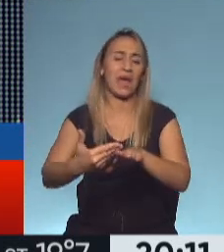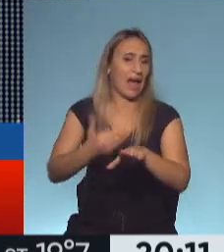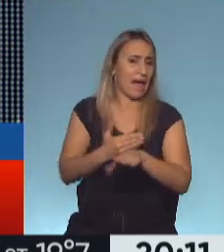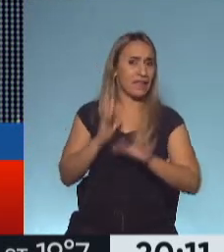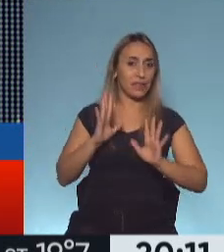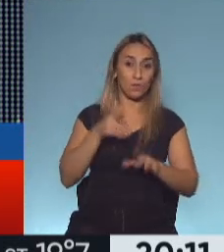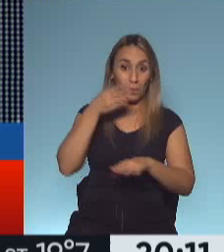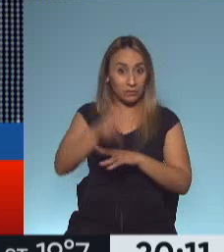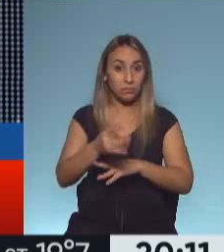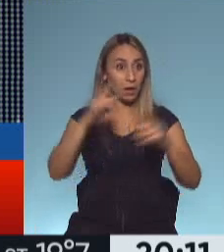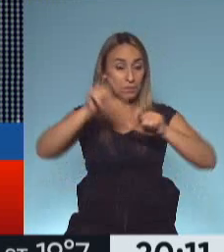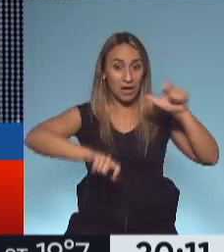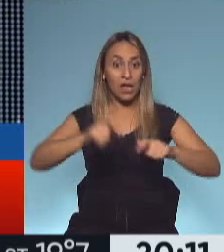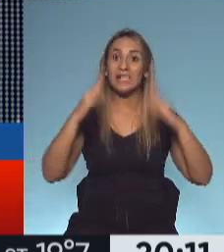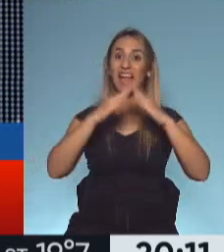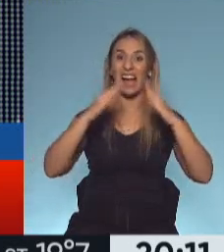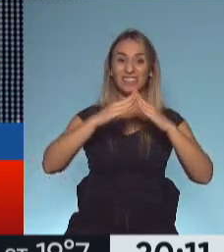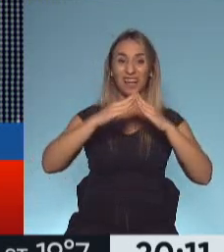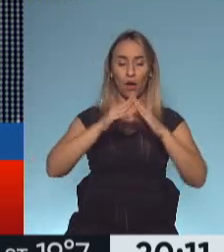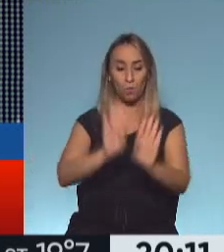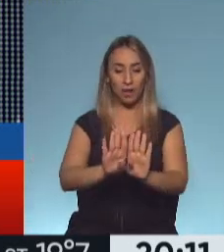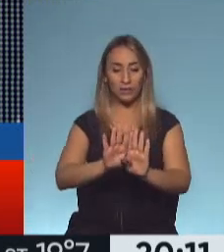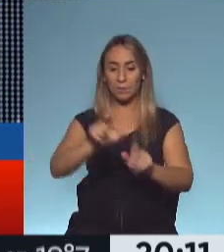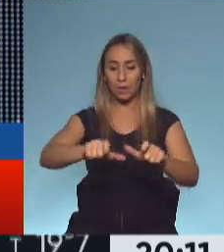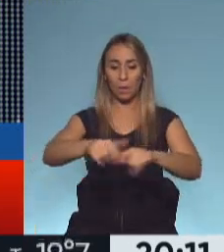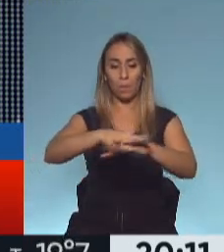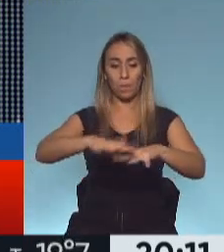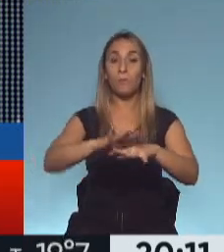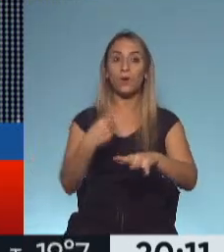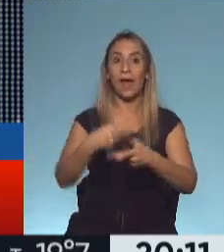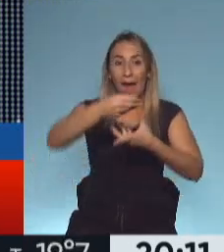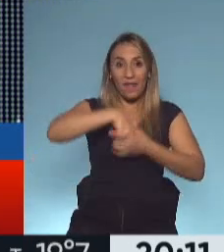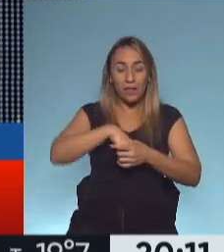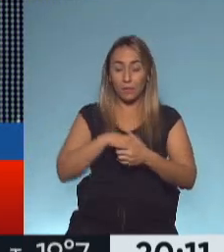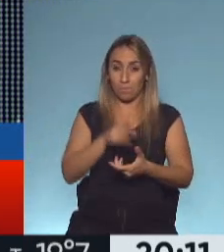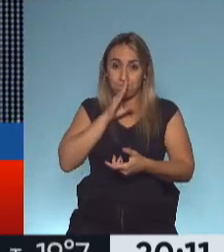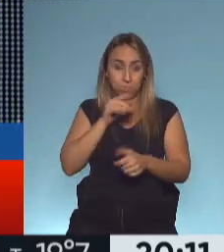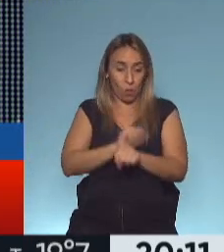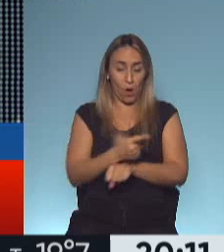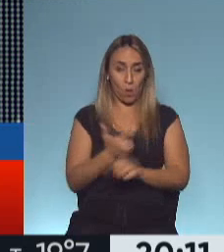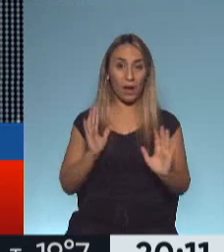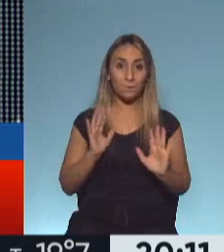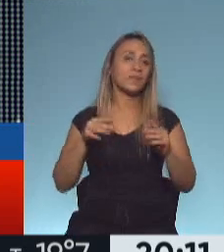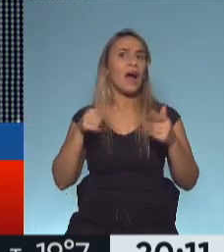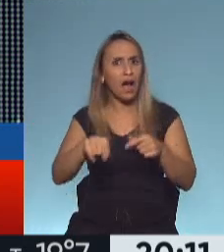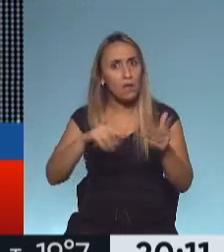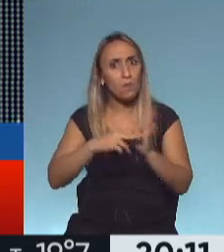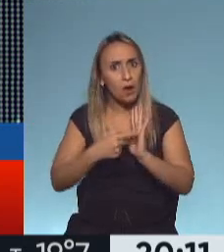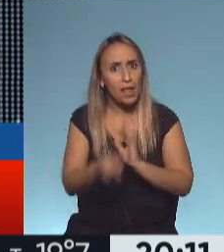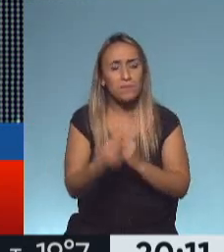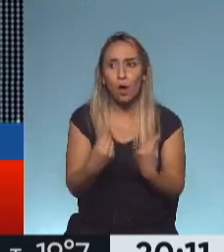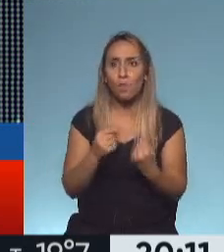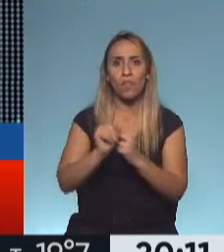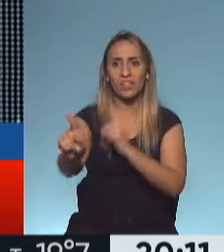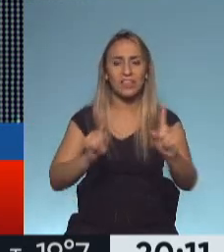gente en la puerta de la casa. Es la falta de lugar por el hacinamiento. Ahí está el problema central. Eso ha generado dificultades para la distancia social. Nosotros hablamos siempre